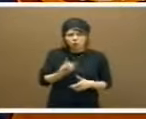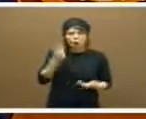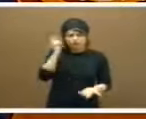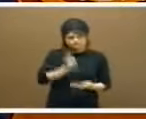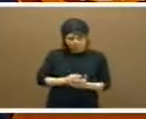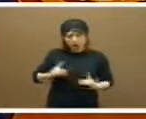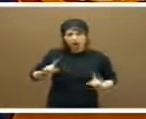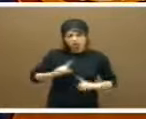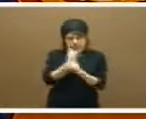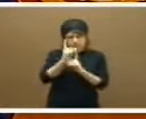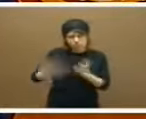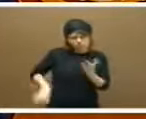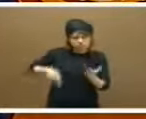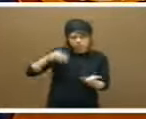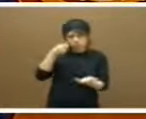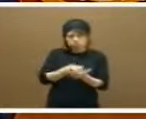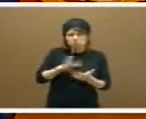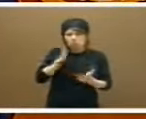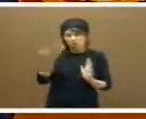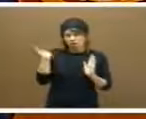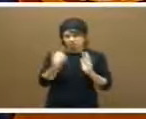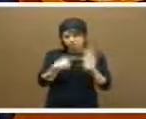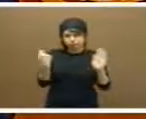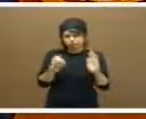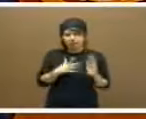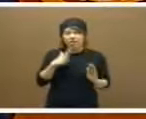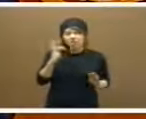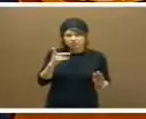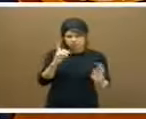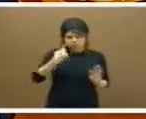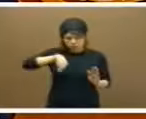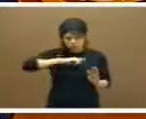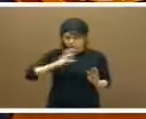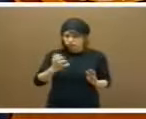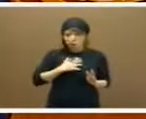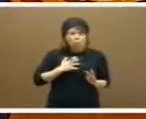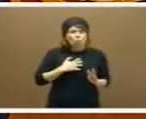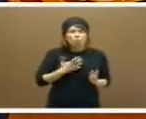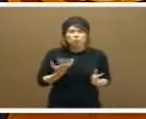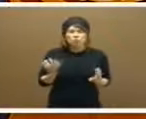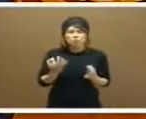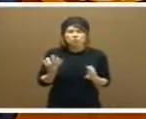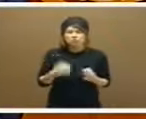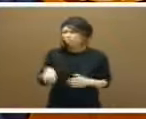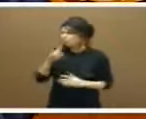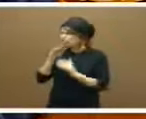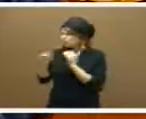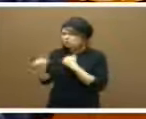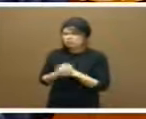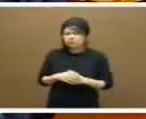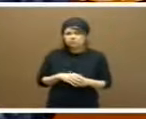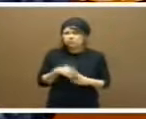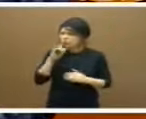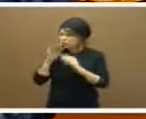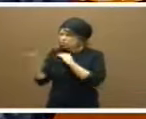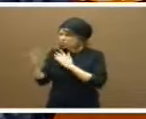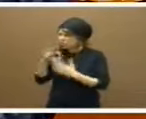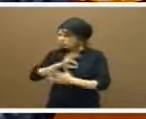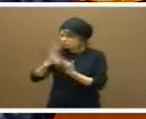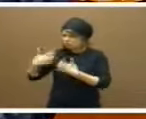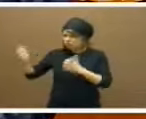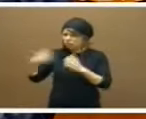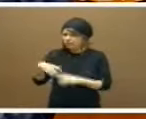paga extraordinaria que les fue retirada. Y que es más, y que no tenemos posibilidad ninguna de silencio. Abonarla. Silencio,